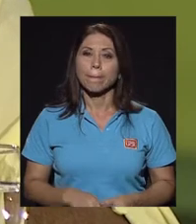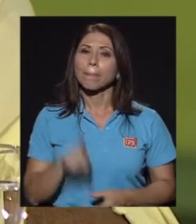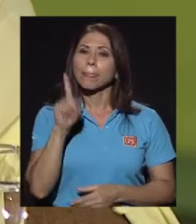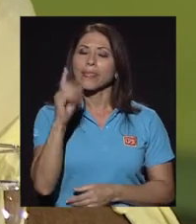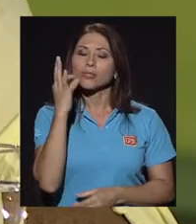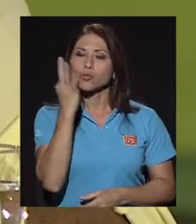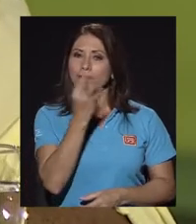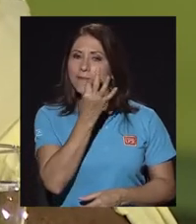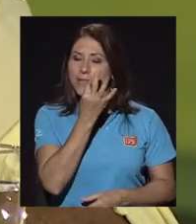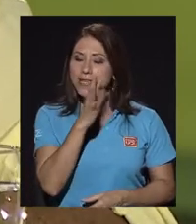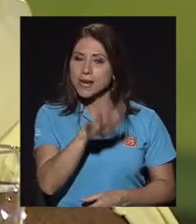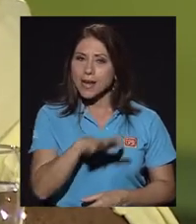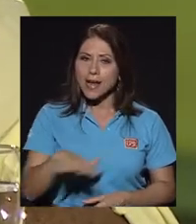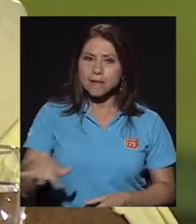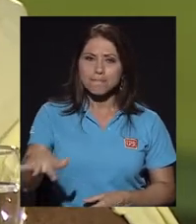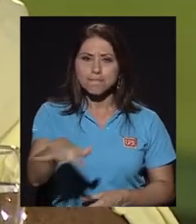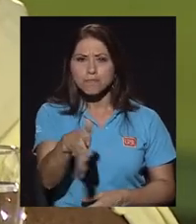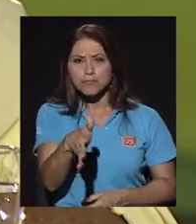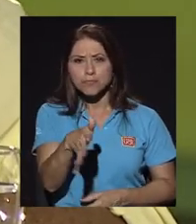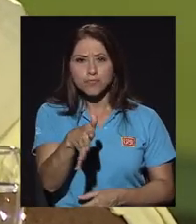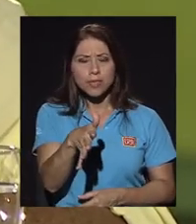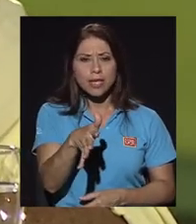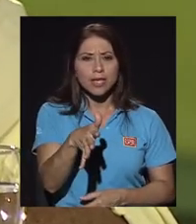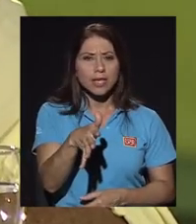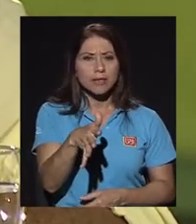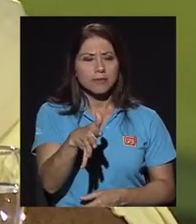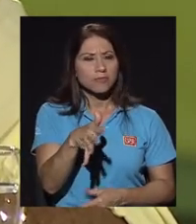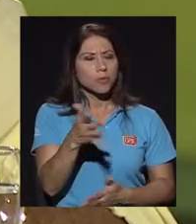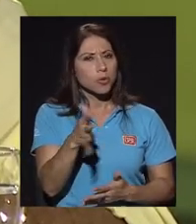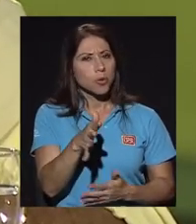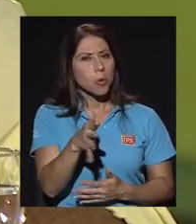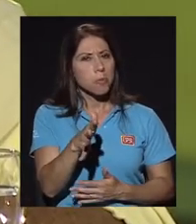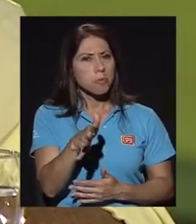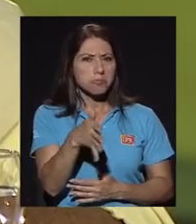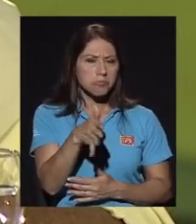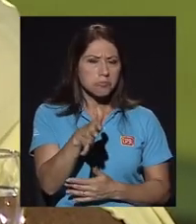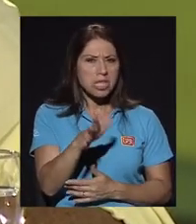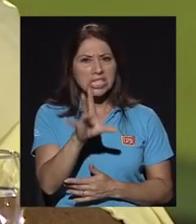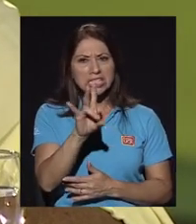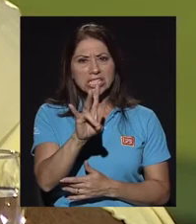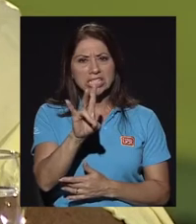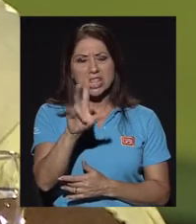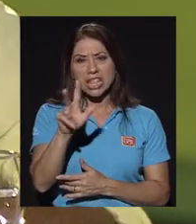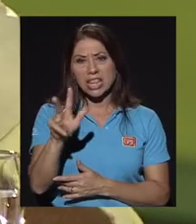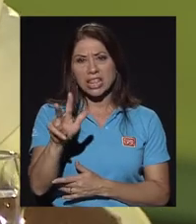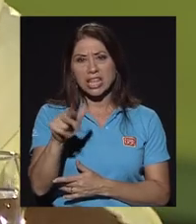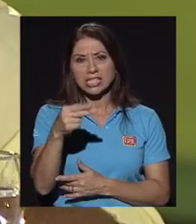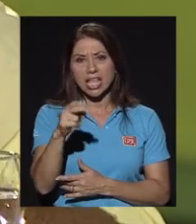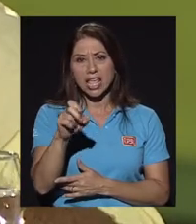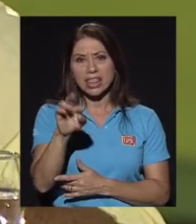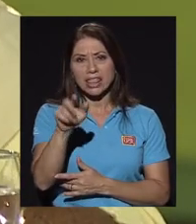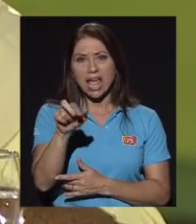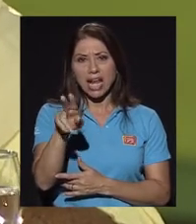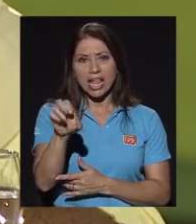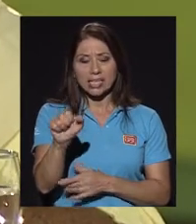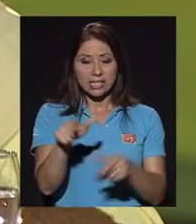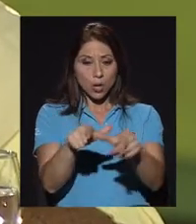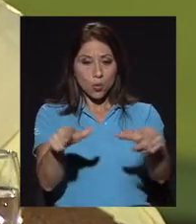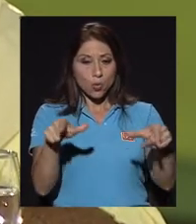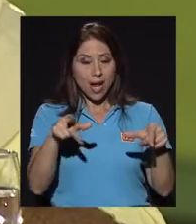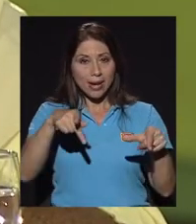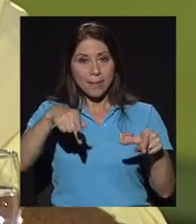Es una finca que de alrededor de un poquito, unos metros más de 73 hectáreas, ubicada en la Pastora de Turrialba,